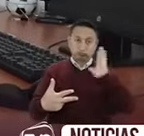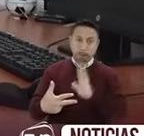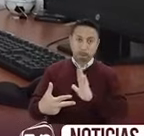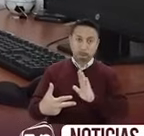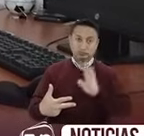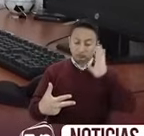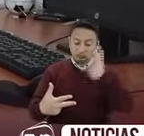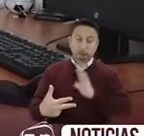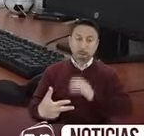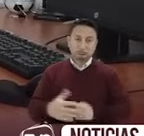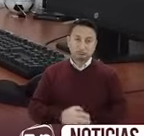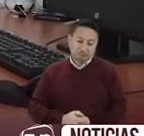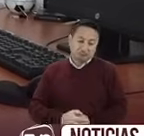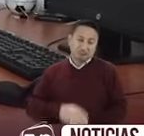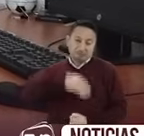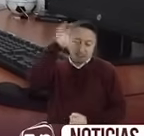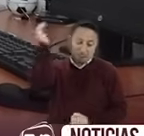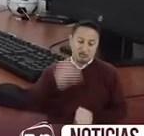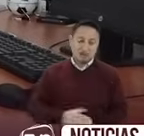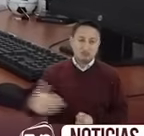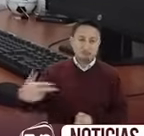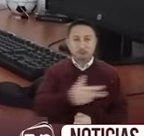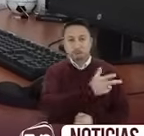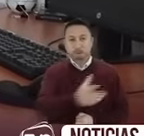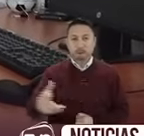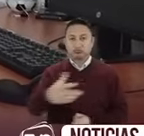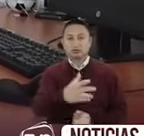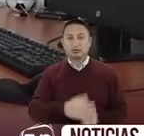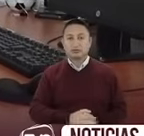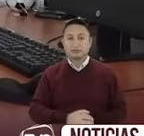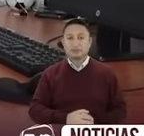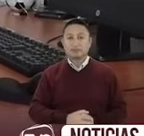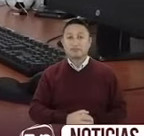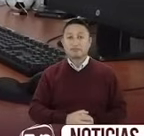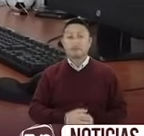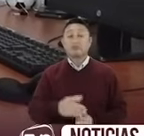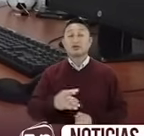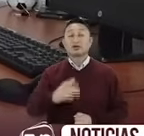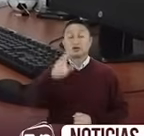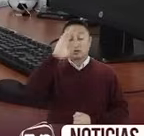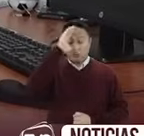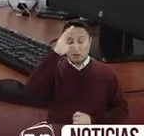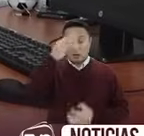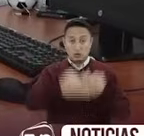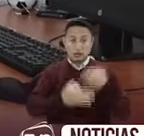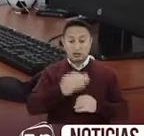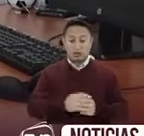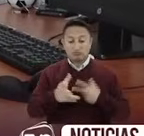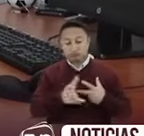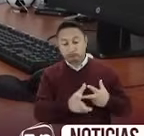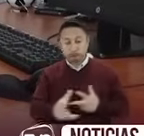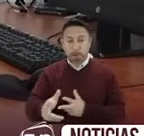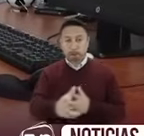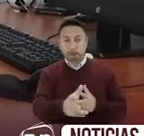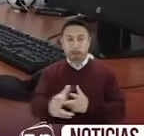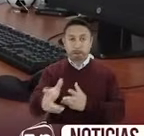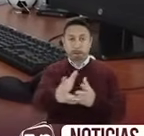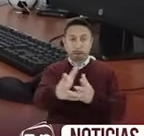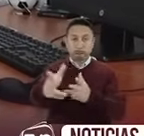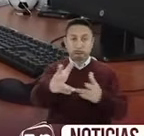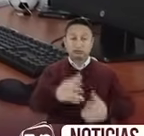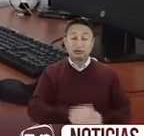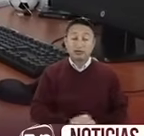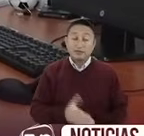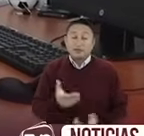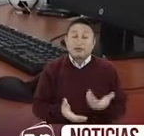alerta de la Policía Nacional por parte de organismos de la Policía Judicial, de lo que se tiene conocimiento, presumiblemente